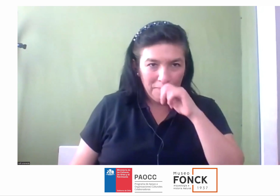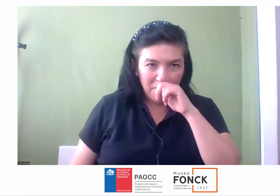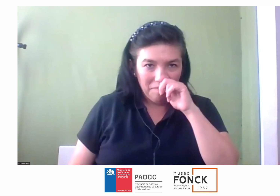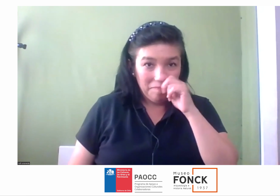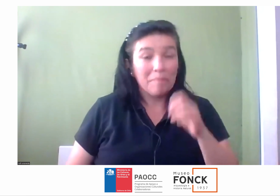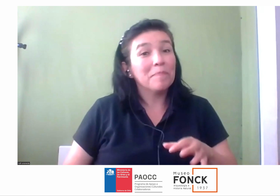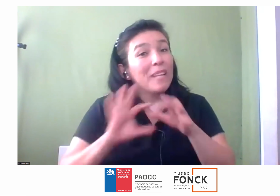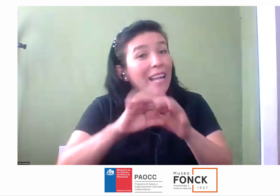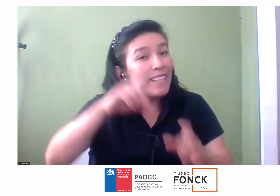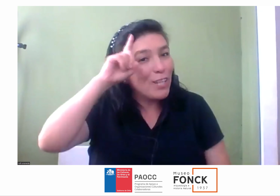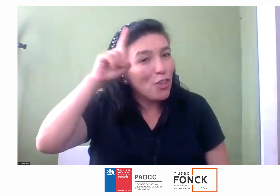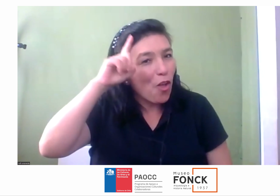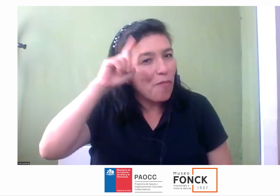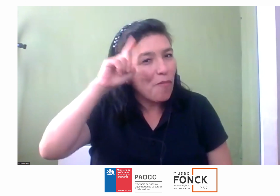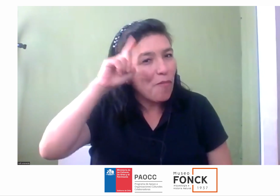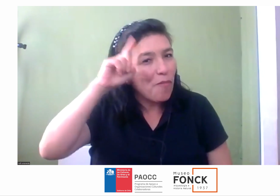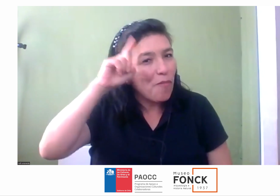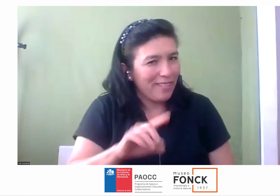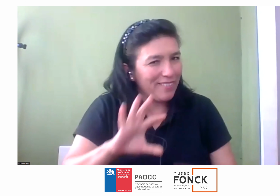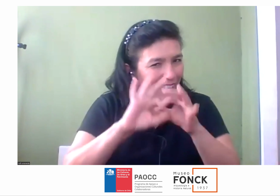Gracias, Cristóbal, por la pregunta.